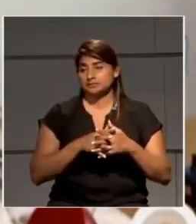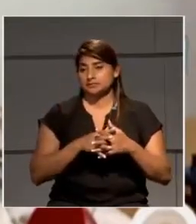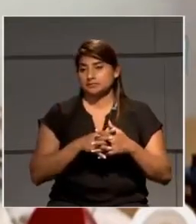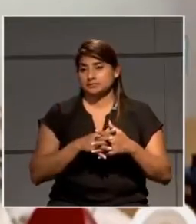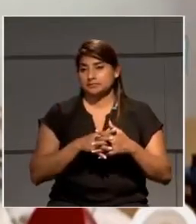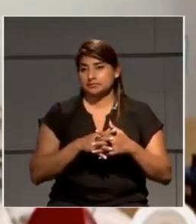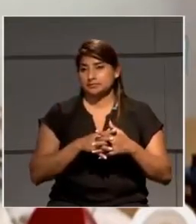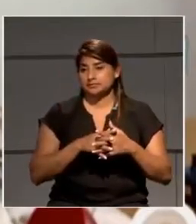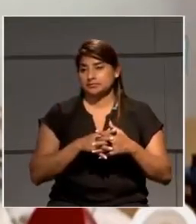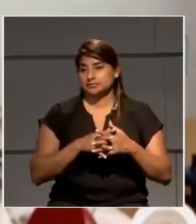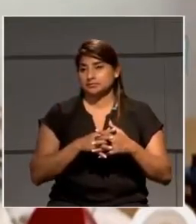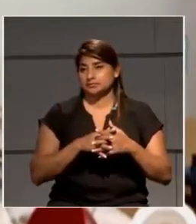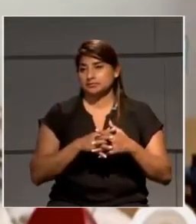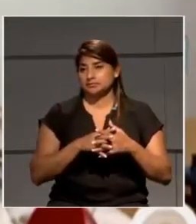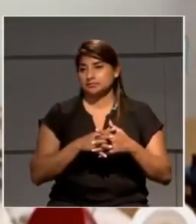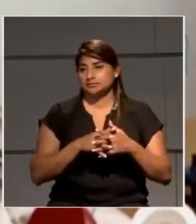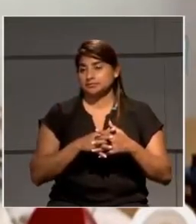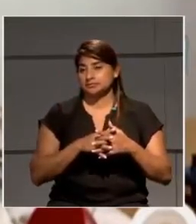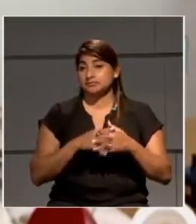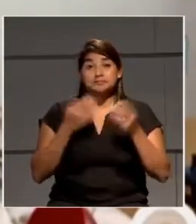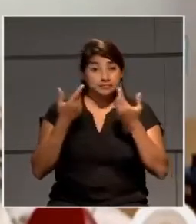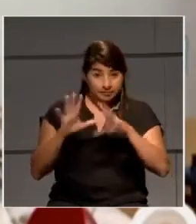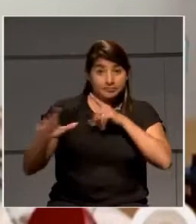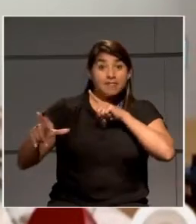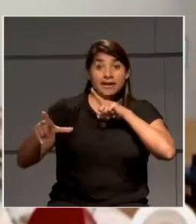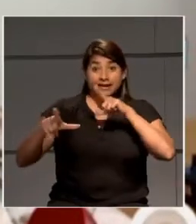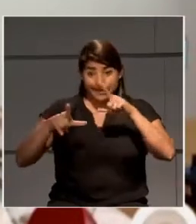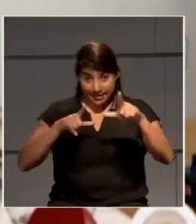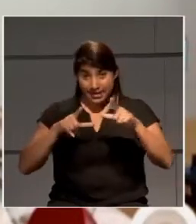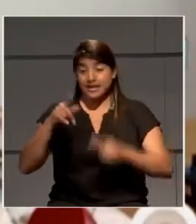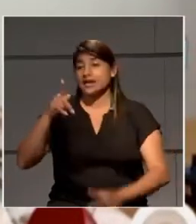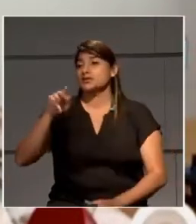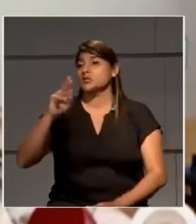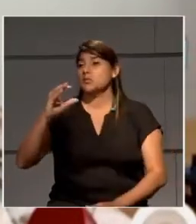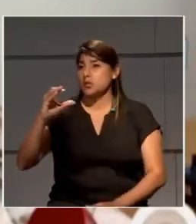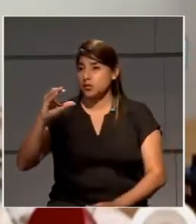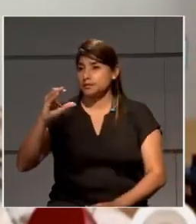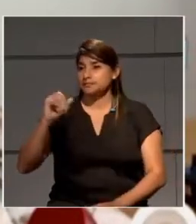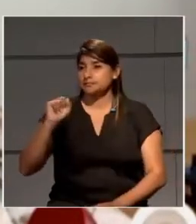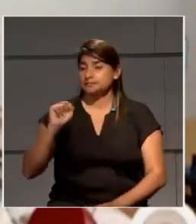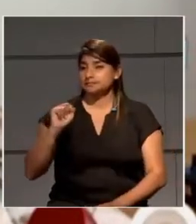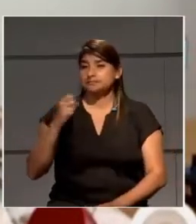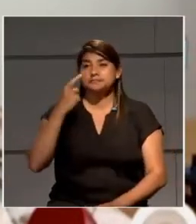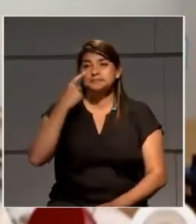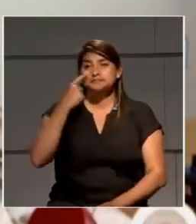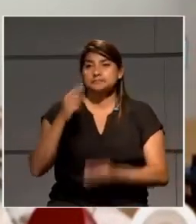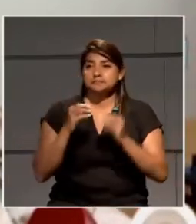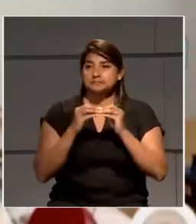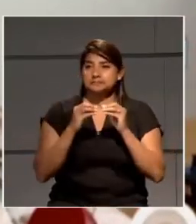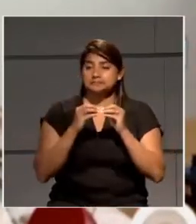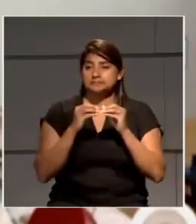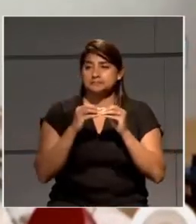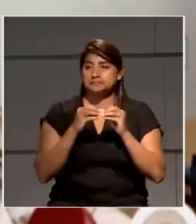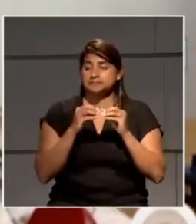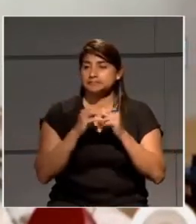Uh-huh. Ay, a ver, estoy buscando aquí. ¡Listo, Pluk! Algo más para lo próximo.